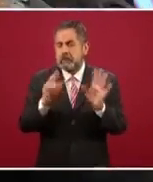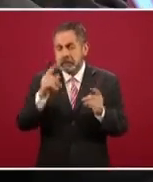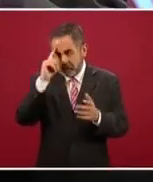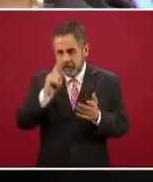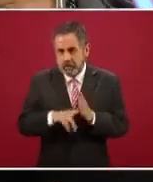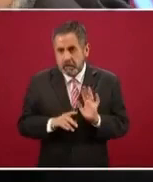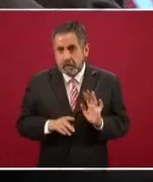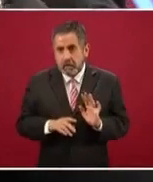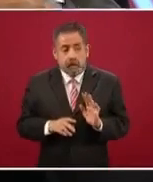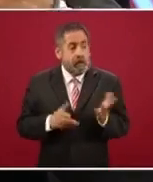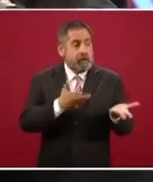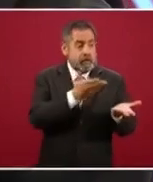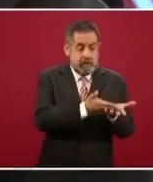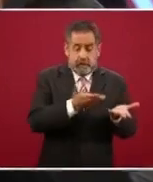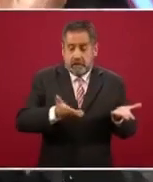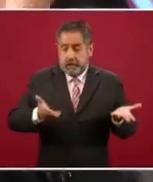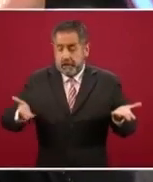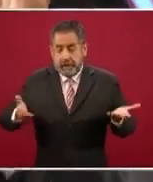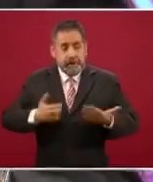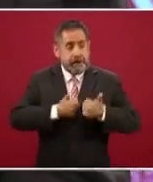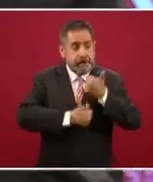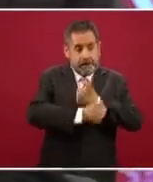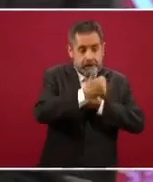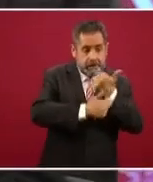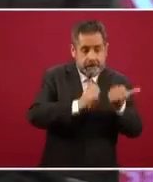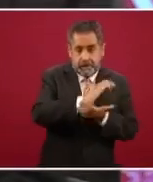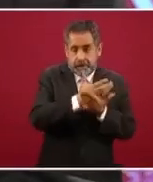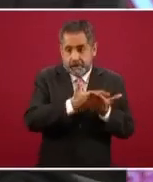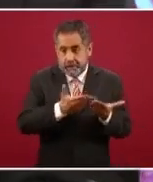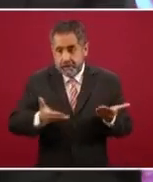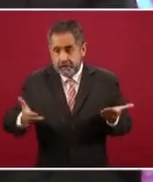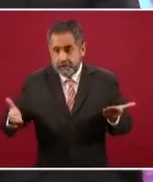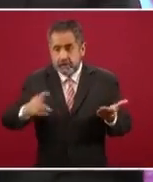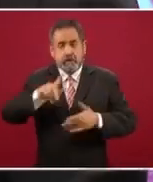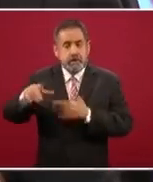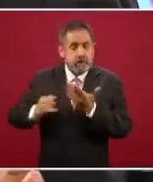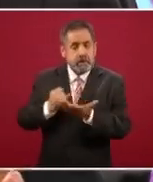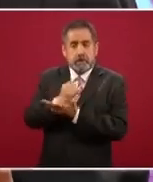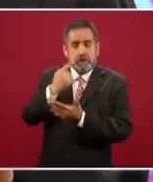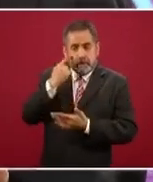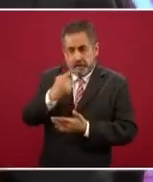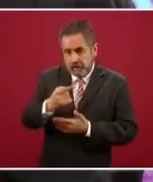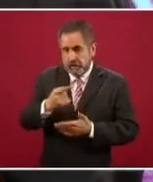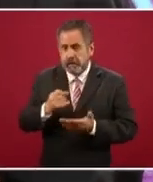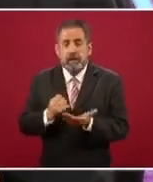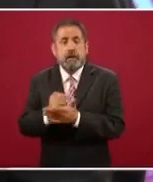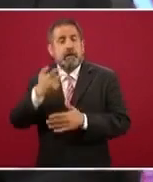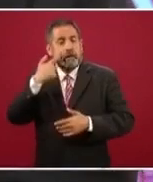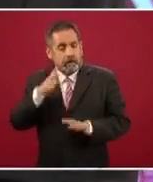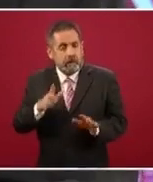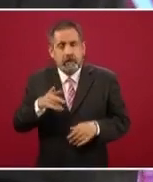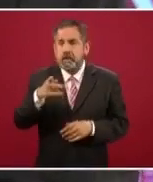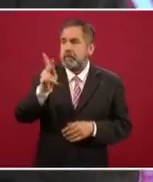las licitaciones y se decide, pero ya no hay